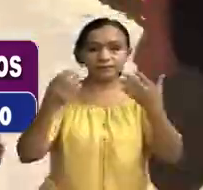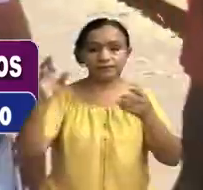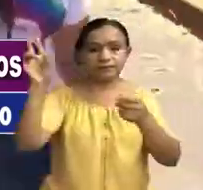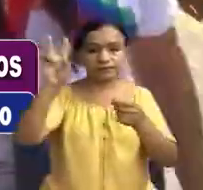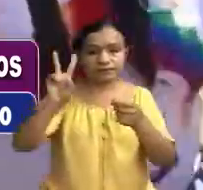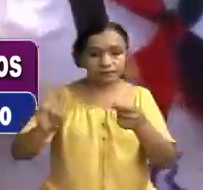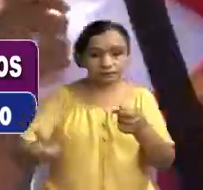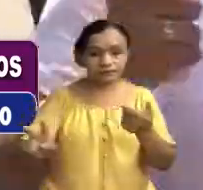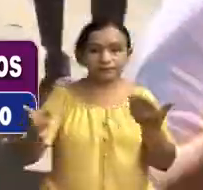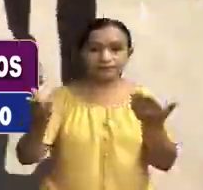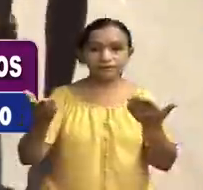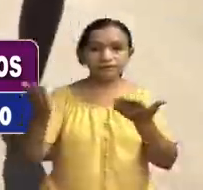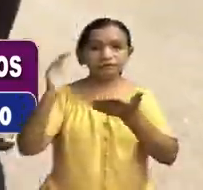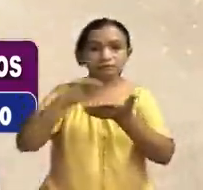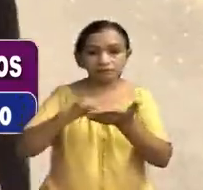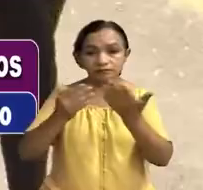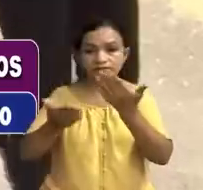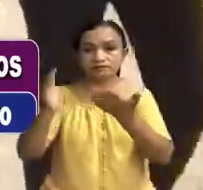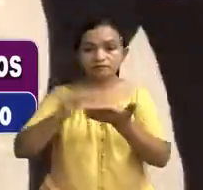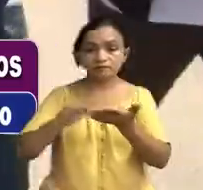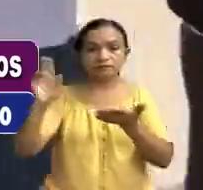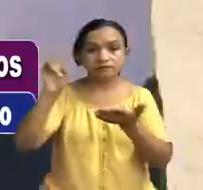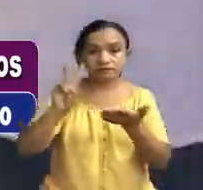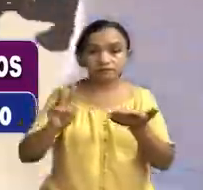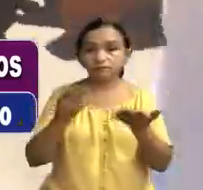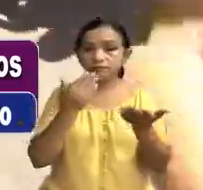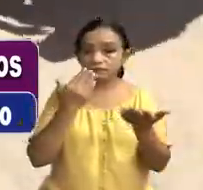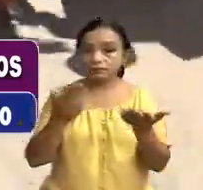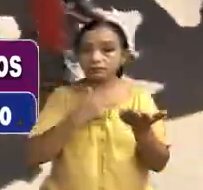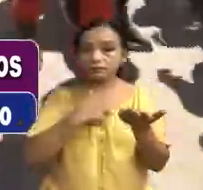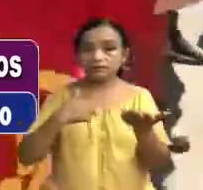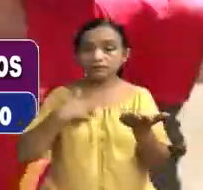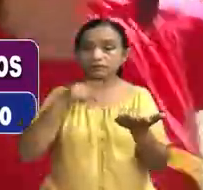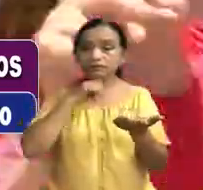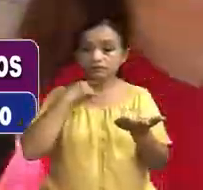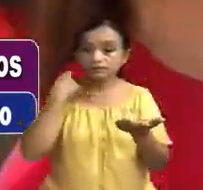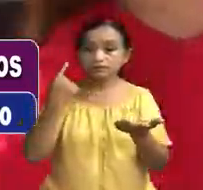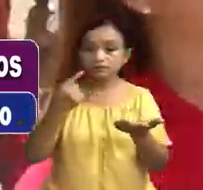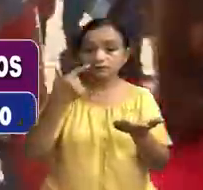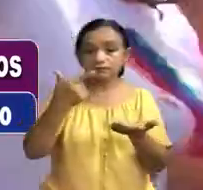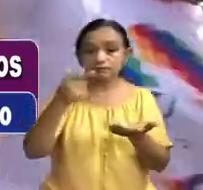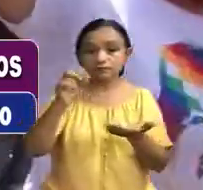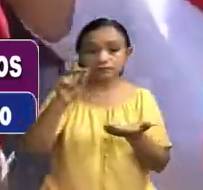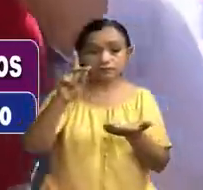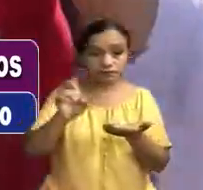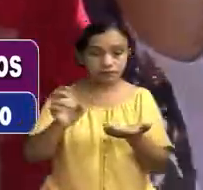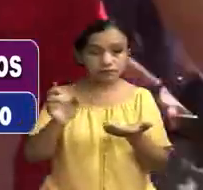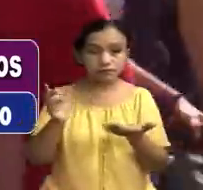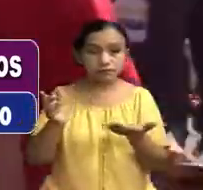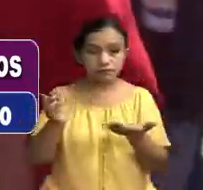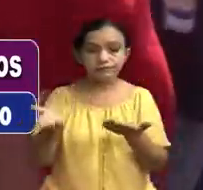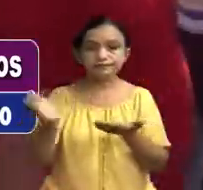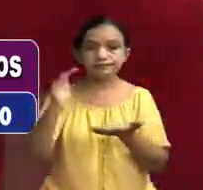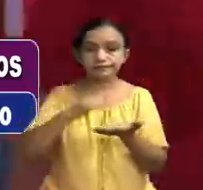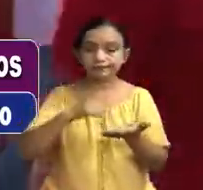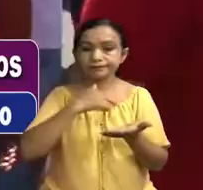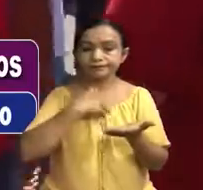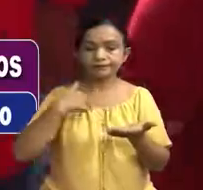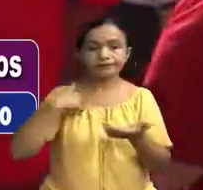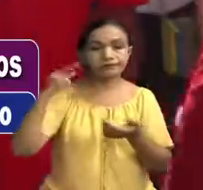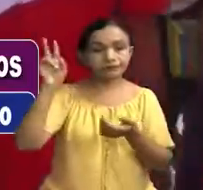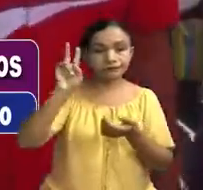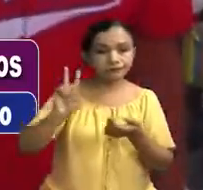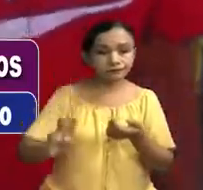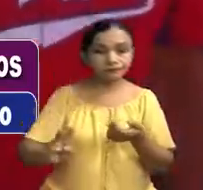Venezuela, ¿verdad? Que bueno, se hizo efectivo el golpe de Estado y se revirtió ese golpe de Estado en Venezuela.